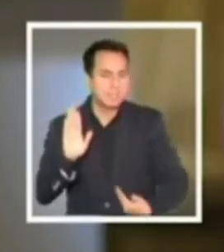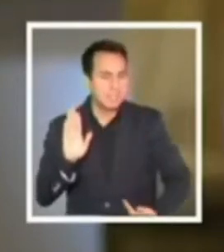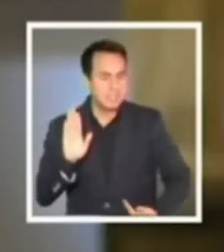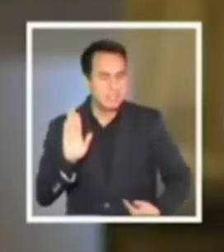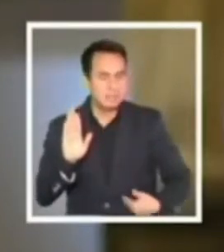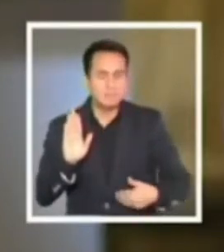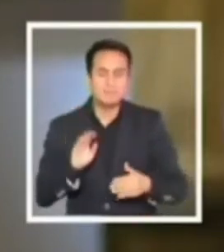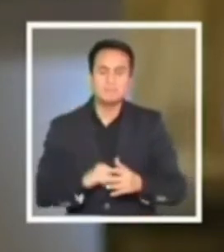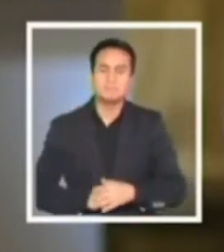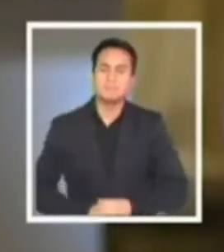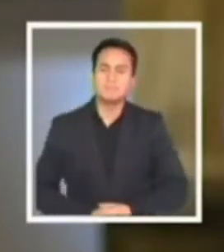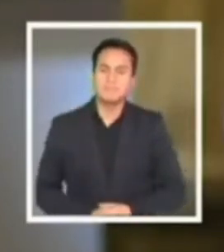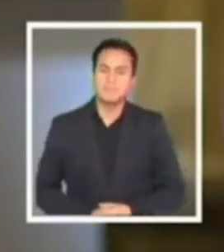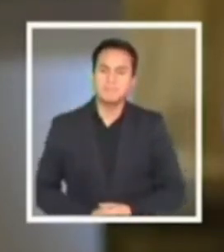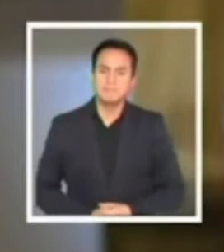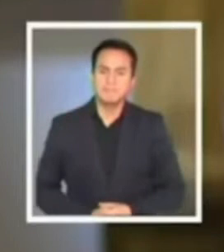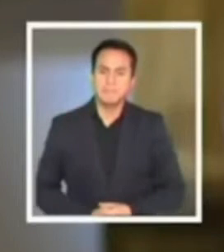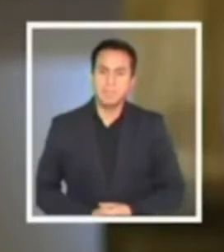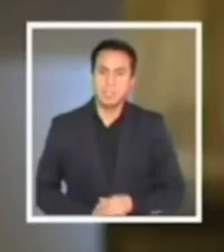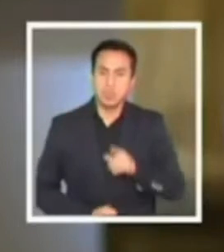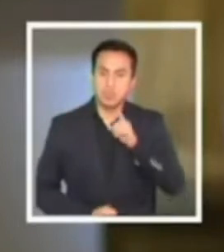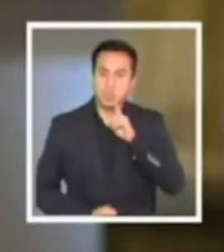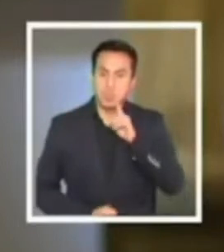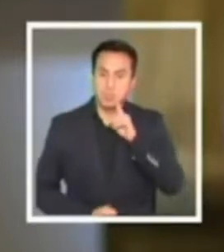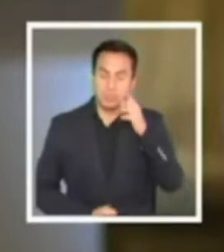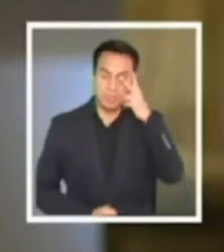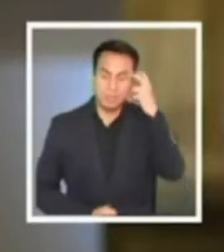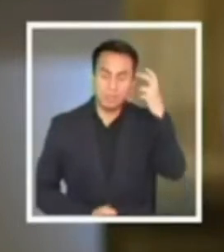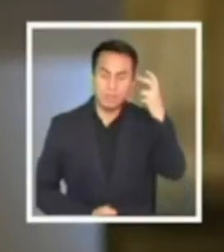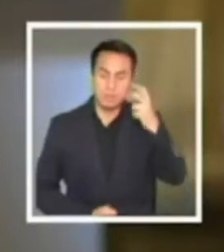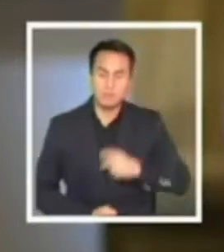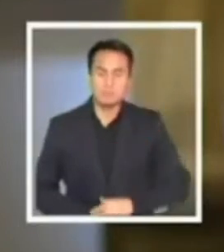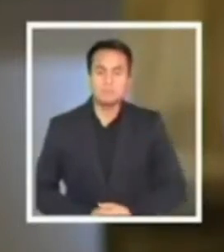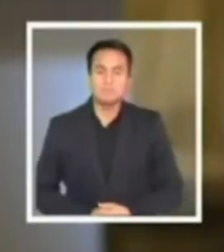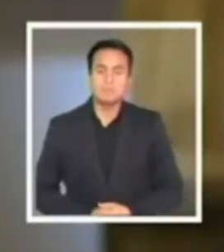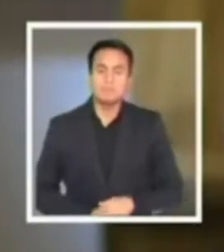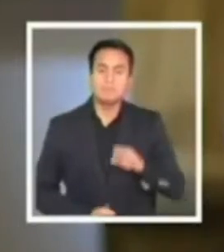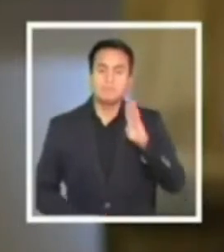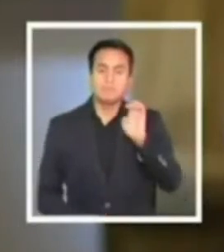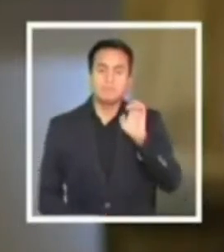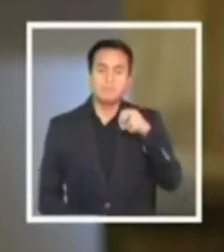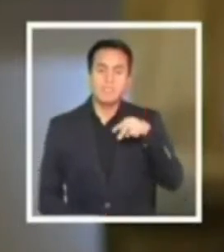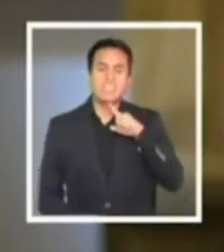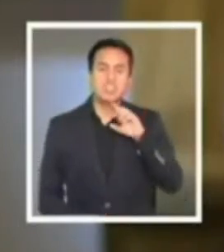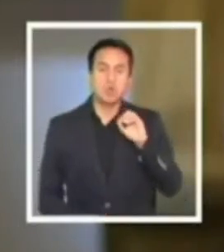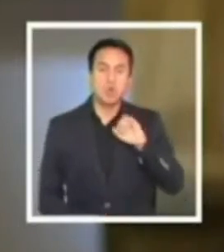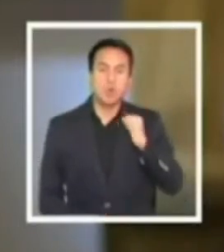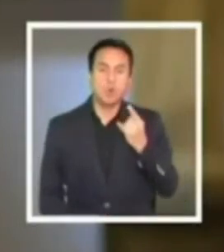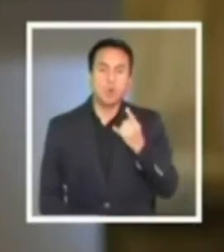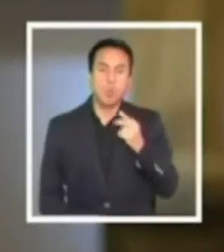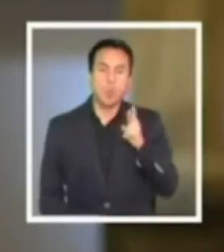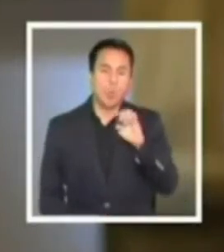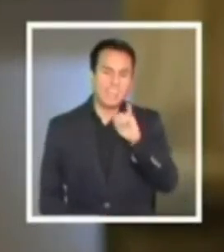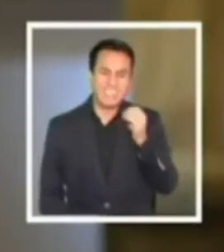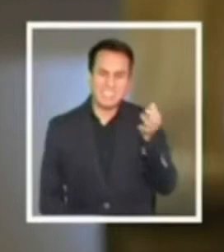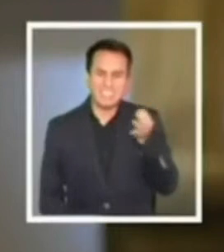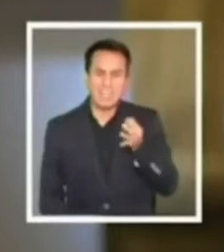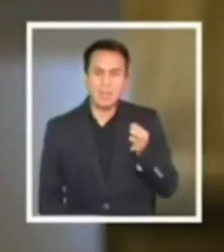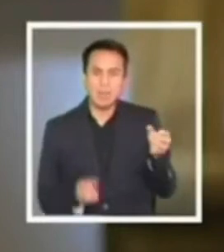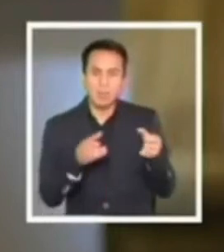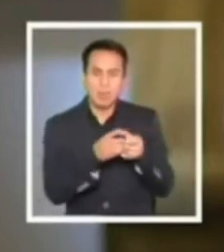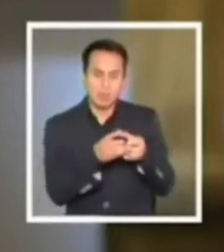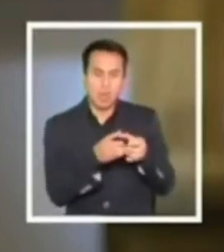presidente que hemos tenido en México, Benito Juárez, que decía: con el pueblo